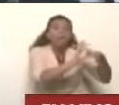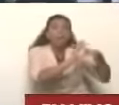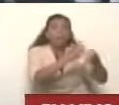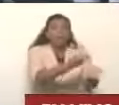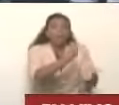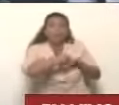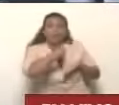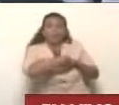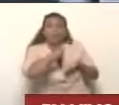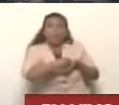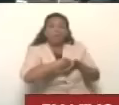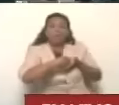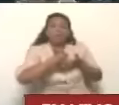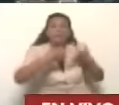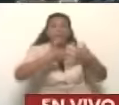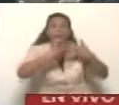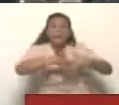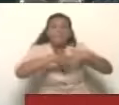pagos de ExxonMobil,